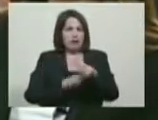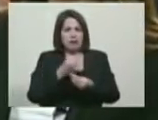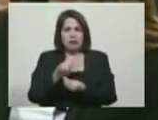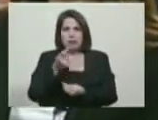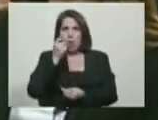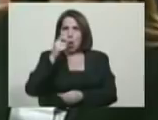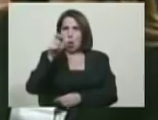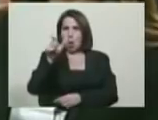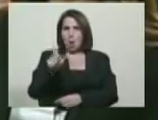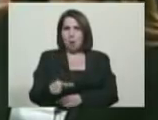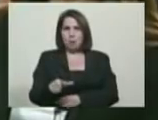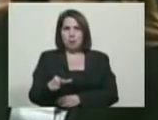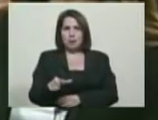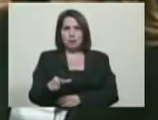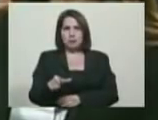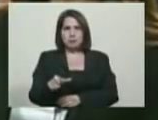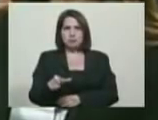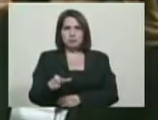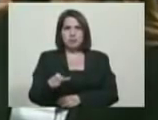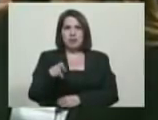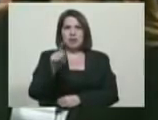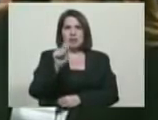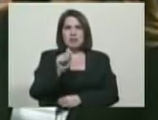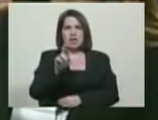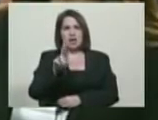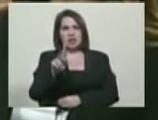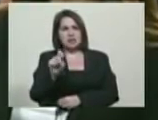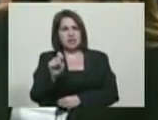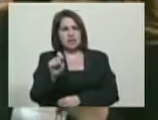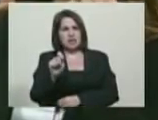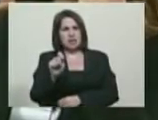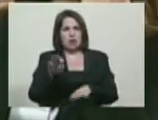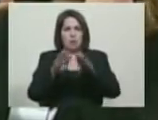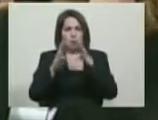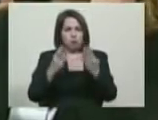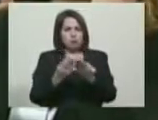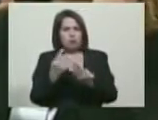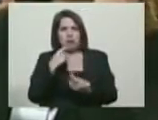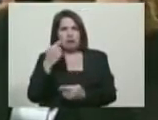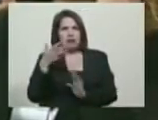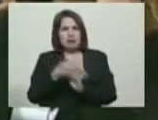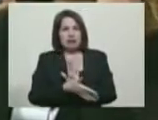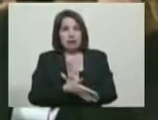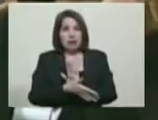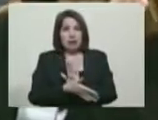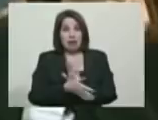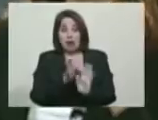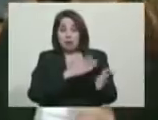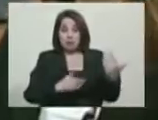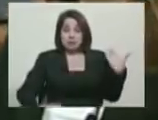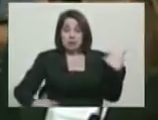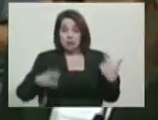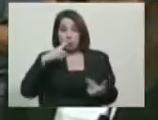Edith Tillanzán por TRT World, y la pregunta la va dirigida al presidente Nicolás Maduro Moros.